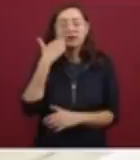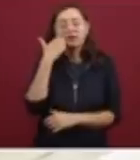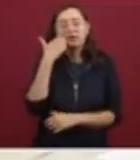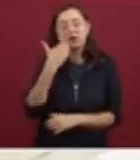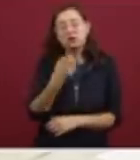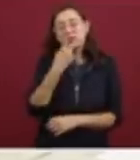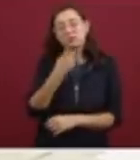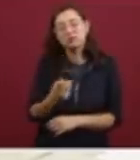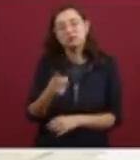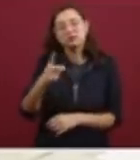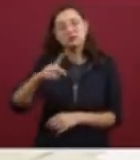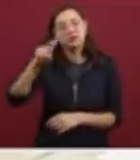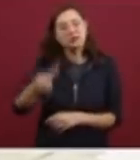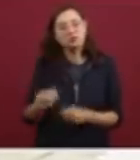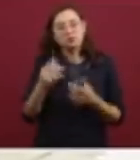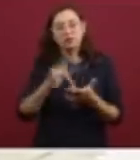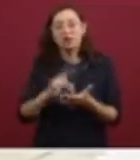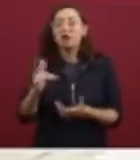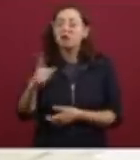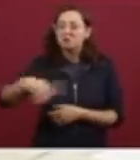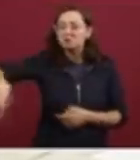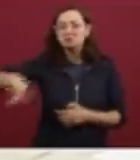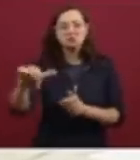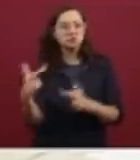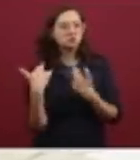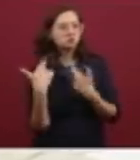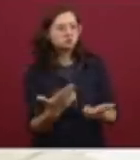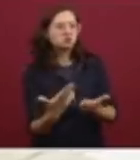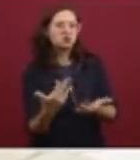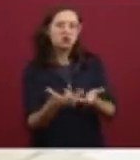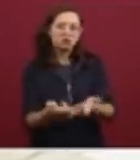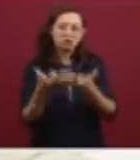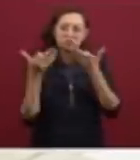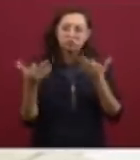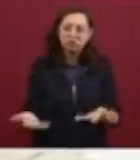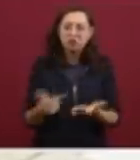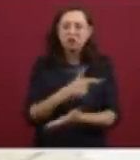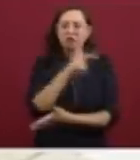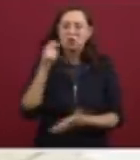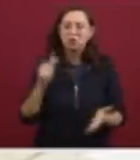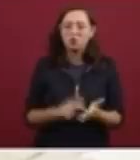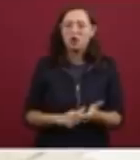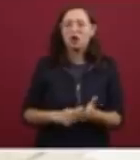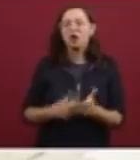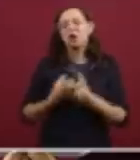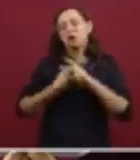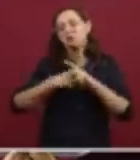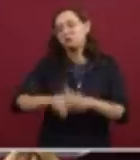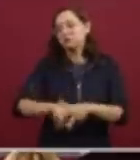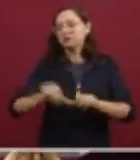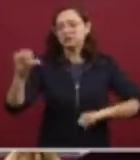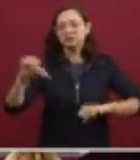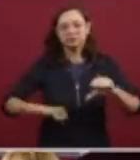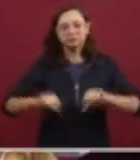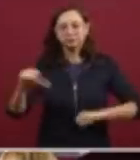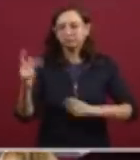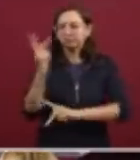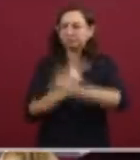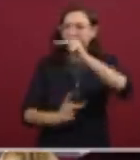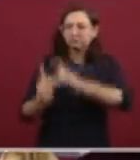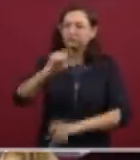donado terrenos, espacios, nos están prestando locales para iniciar nuestras actividades. Tenemos